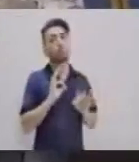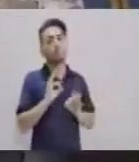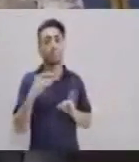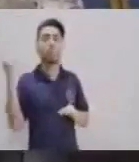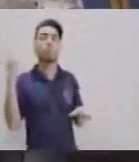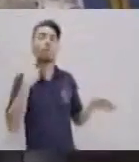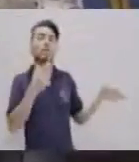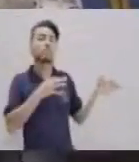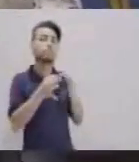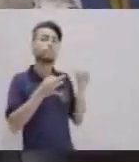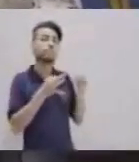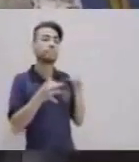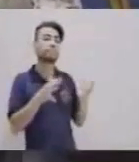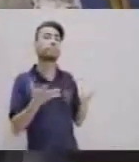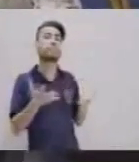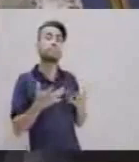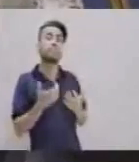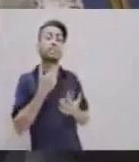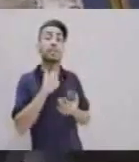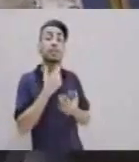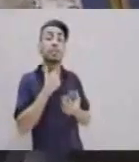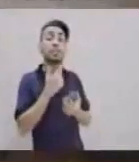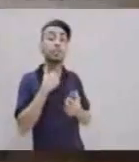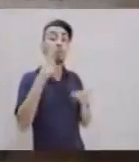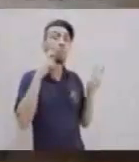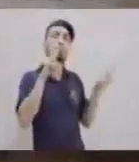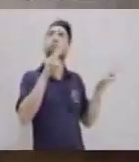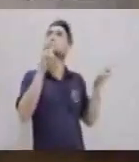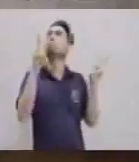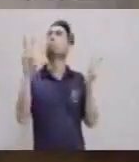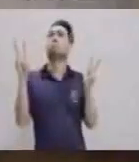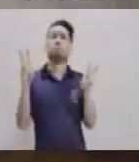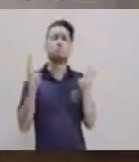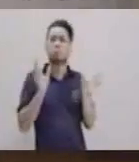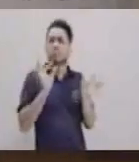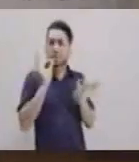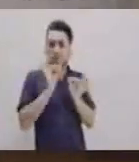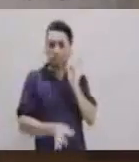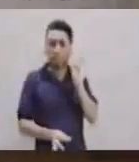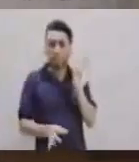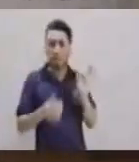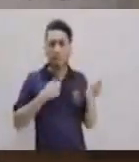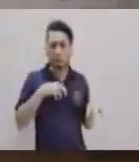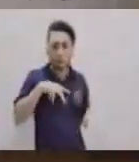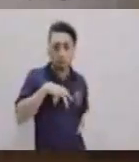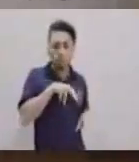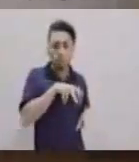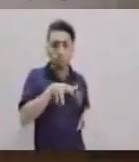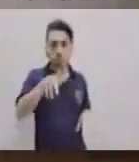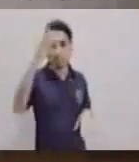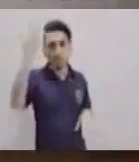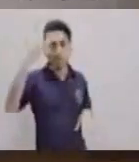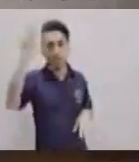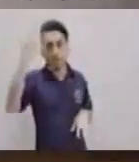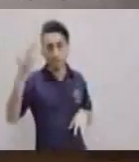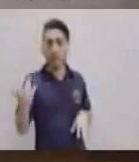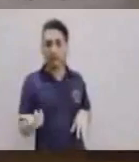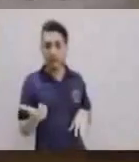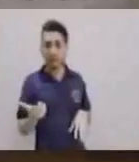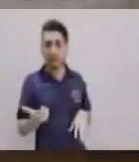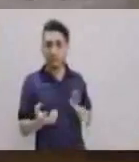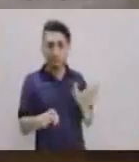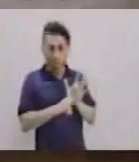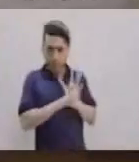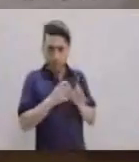más nos describe es que le gusta ver las cosas sencillas que hay en lo que ha caminado cotidianamente. En